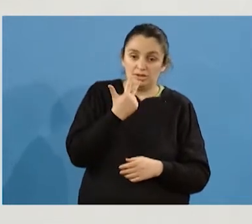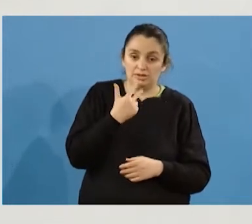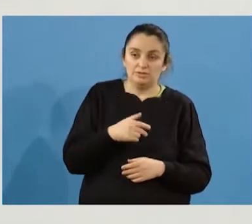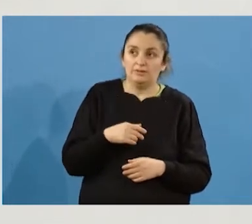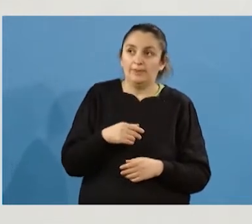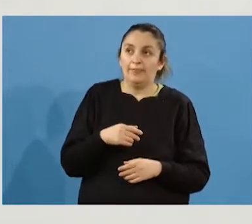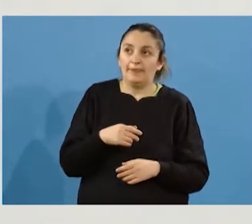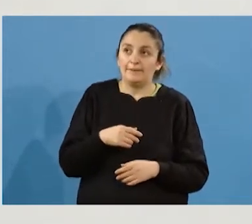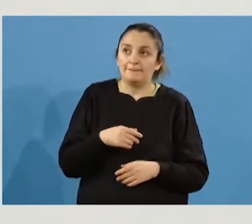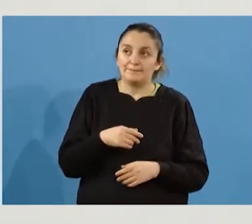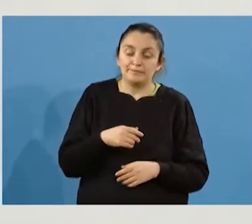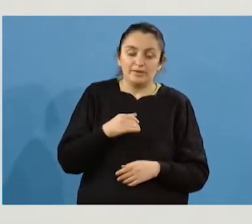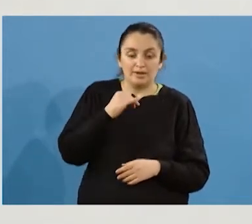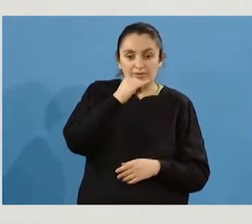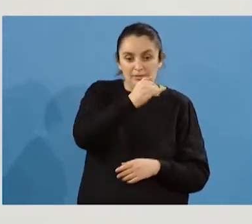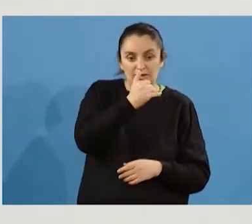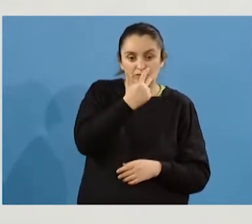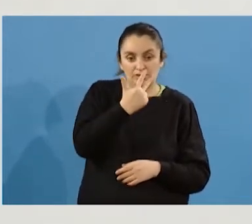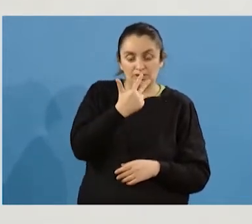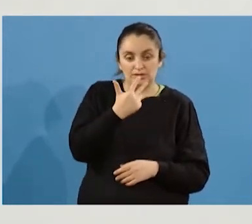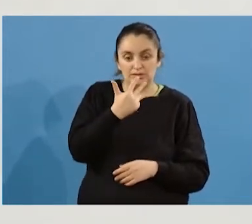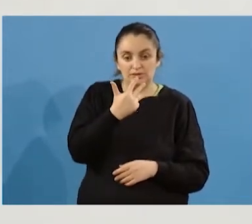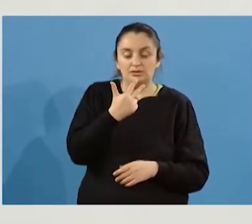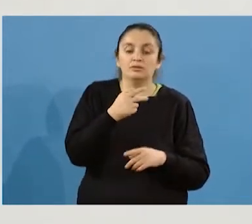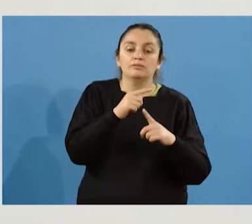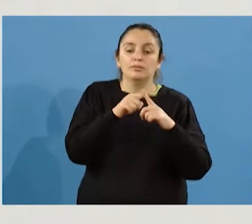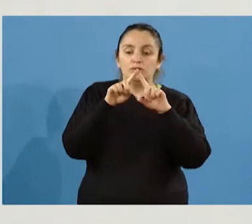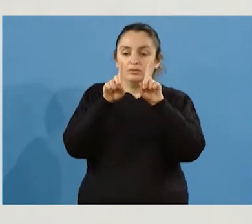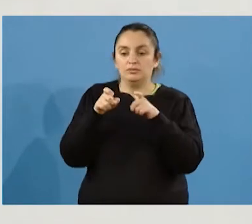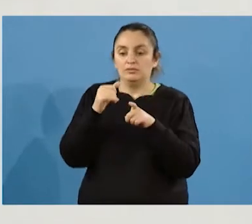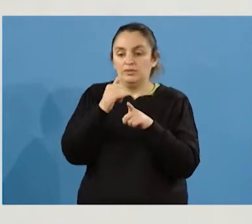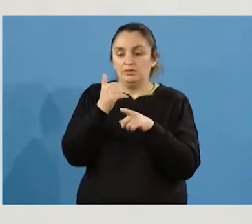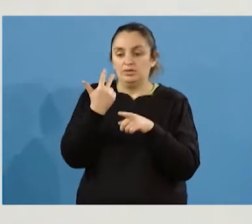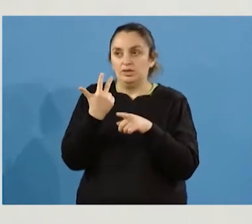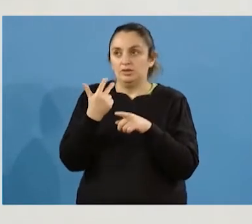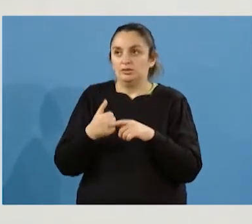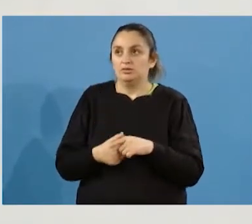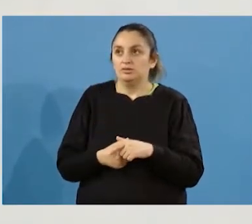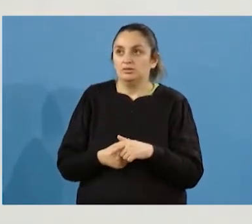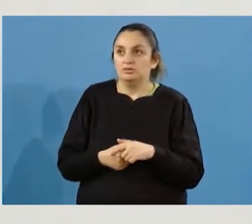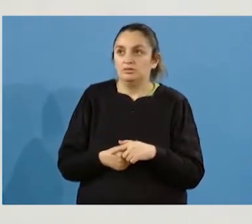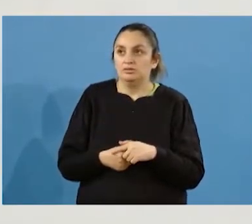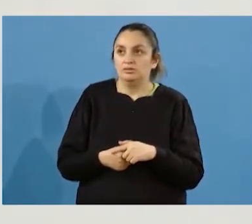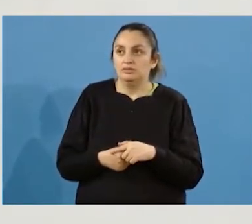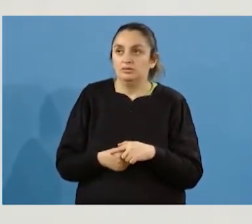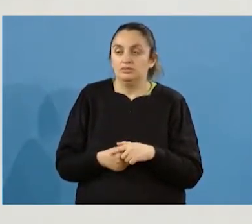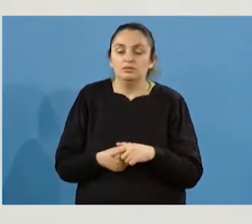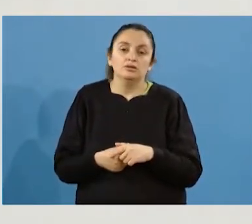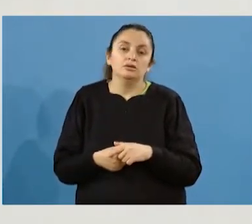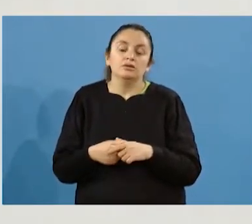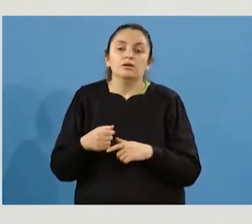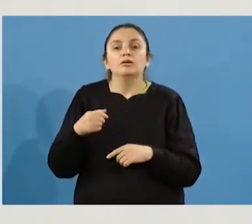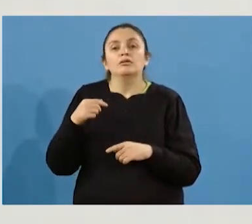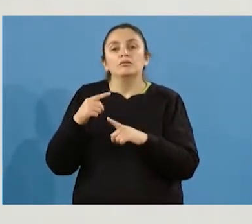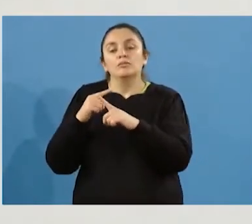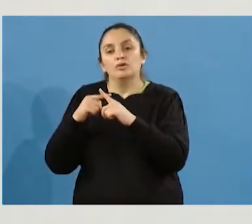y estos repito el menos y utilizo el paréntesis acuérdense que lo repetimos para que no se junten los signos voy